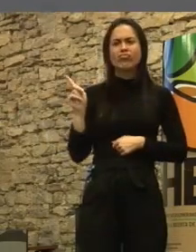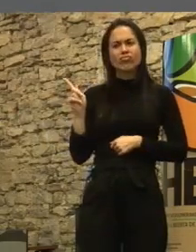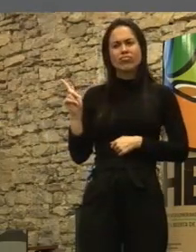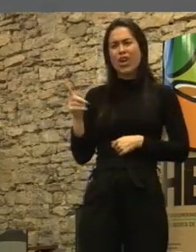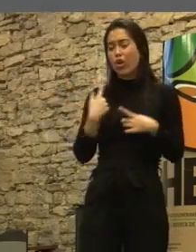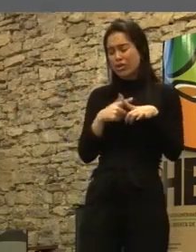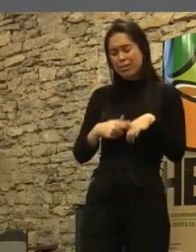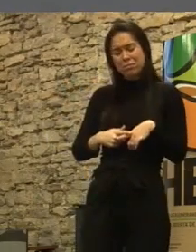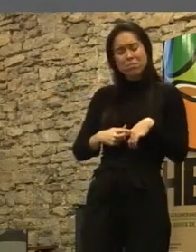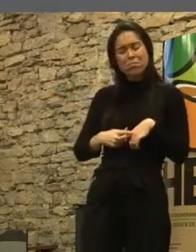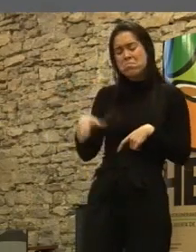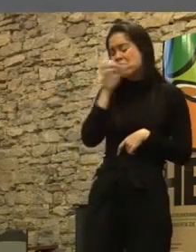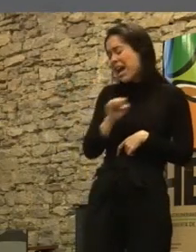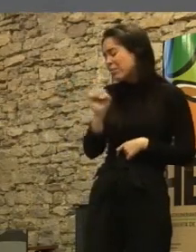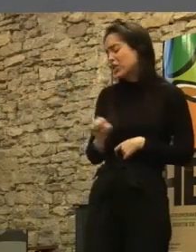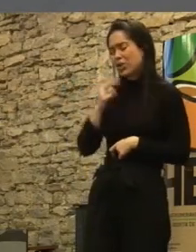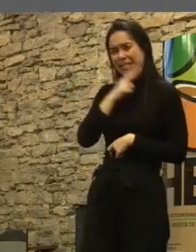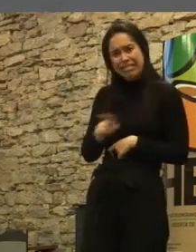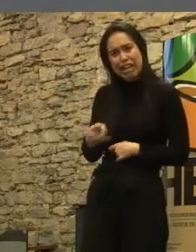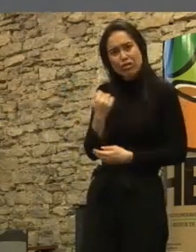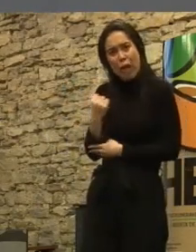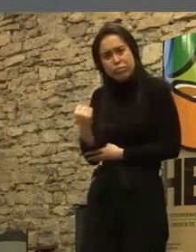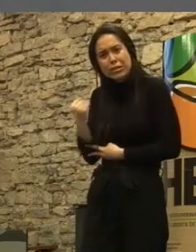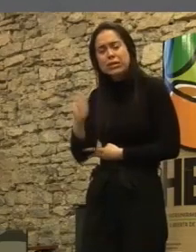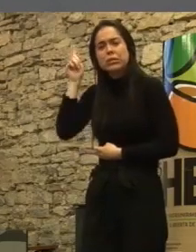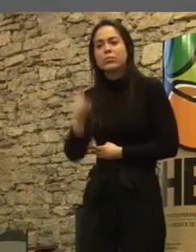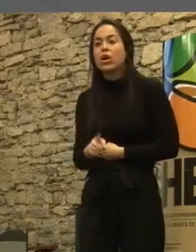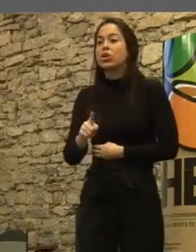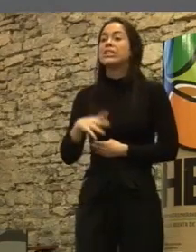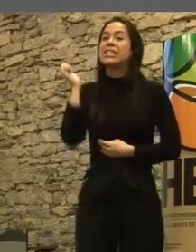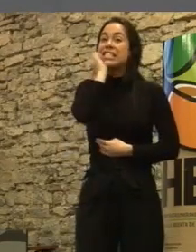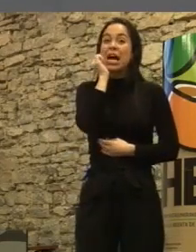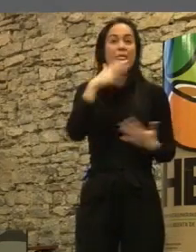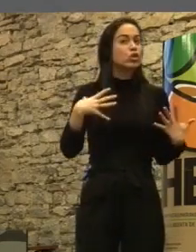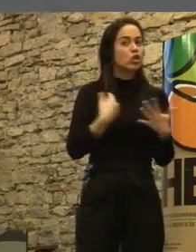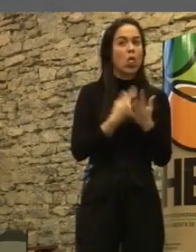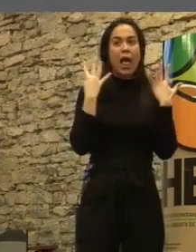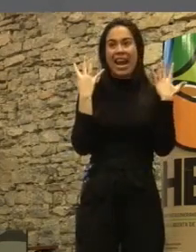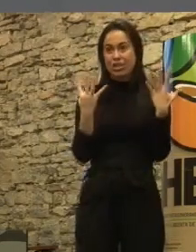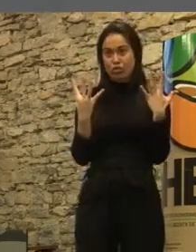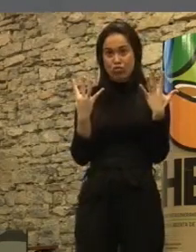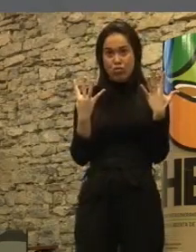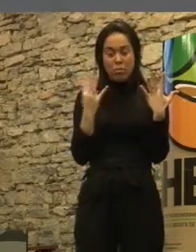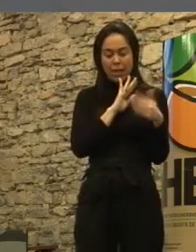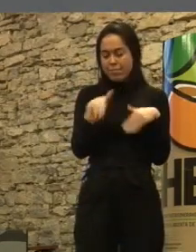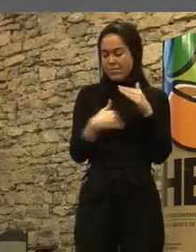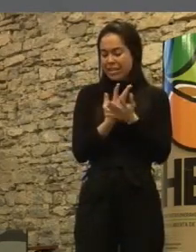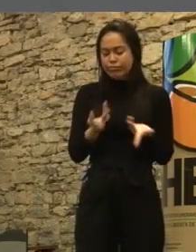en niños. Es fantástico. Todos los sábados a las 9 en 1000 ciudades de Estados Unidos. Coste